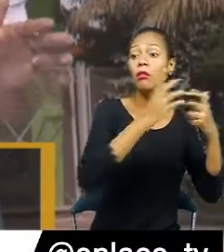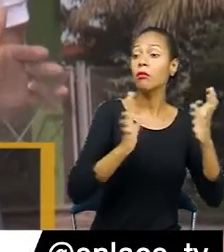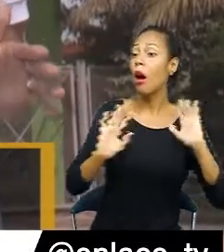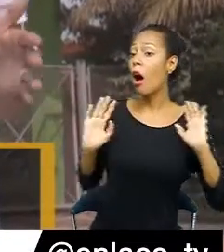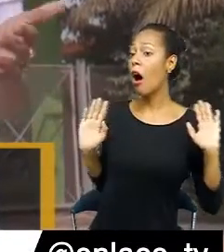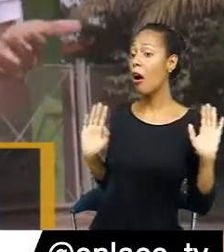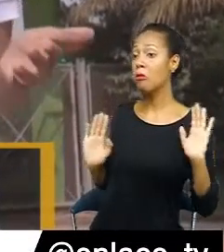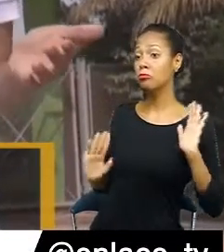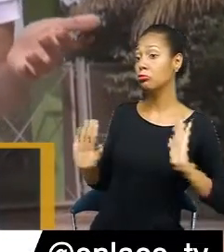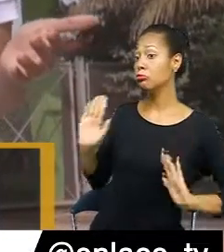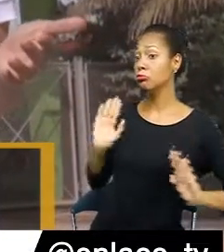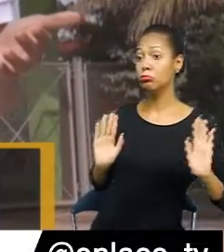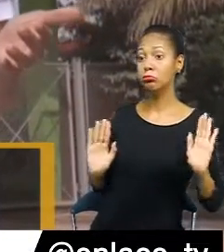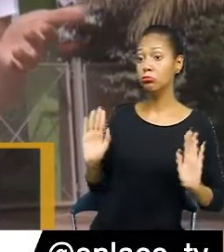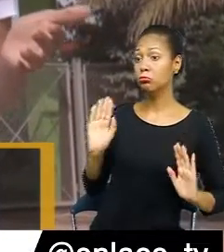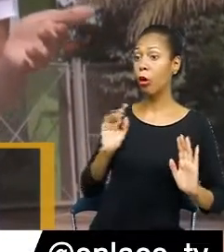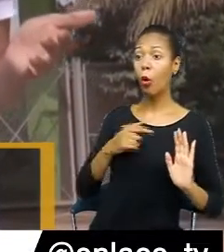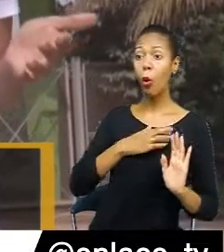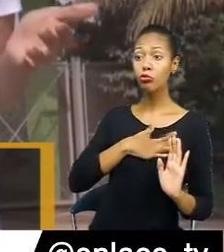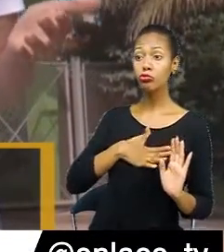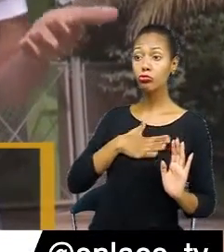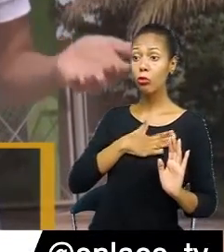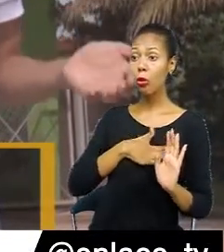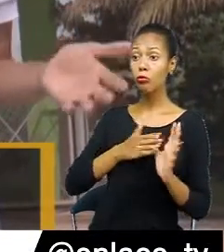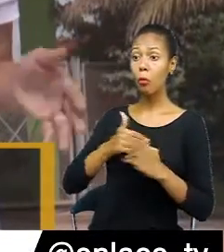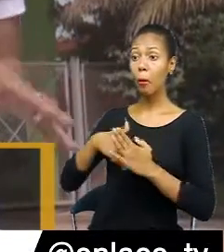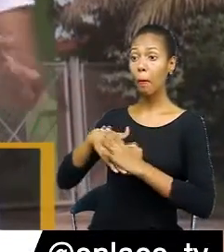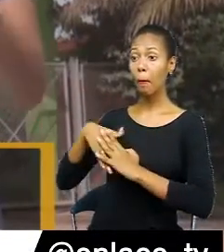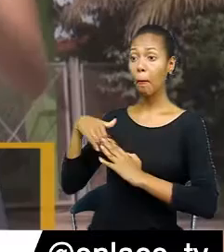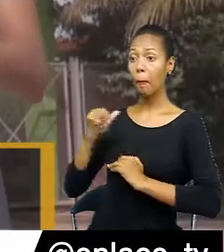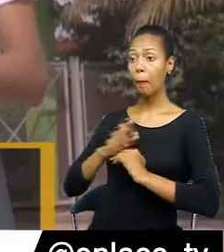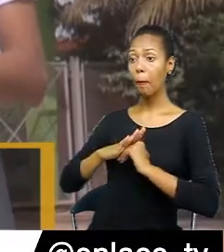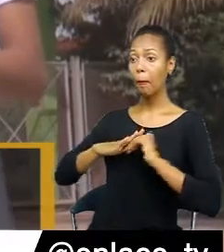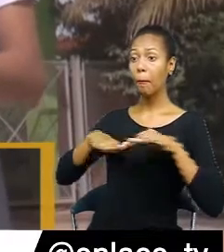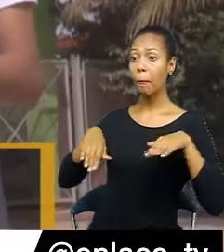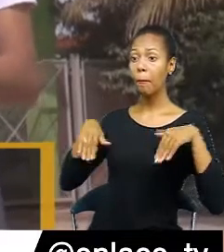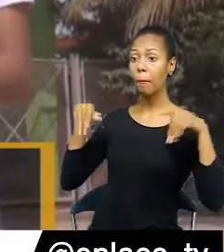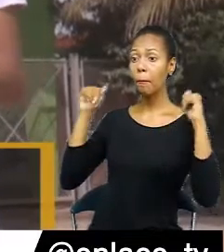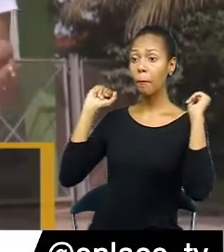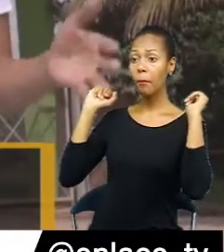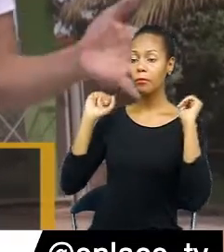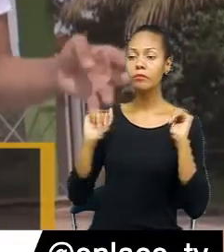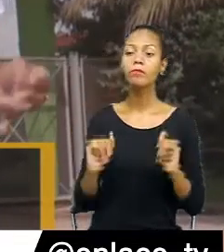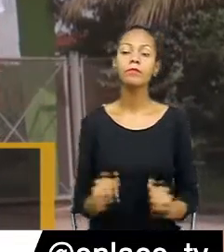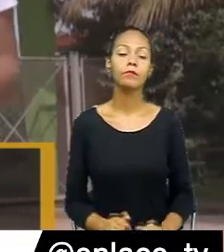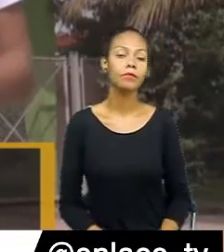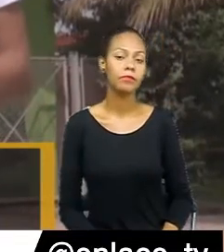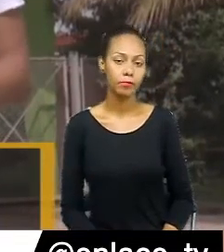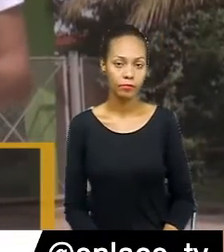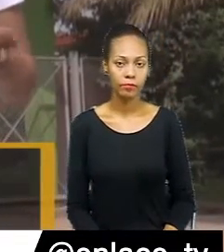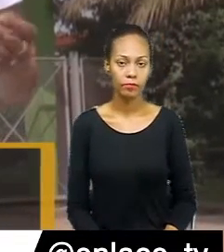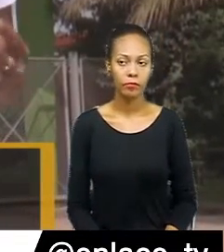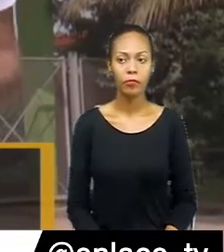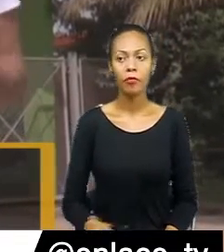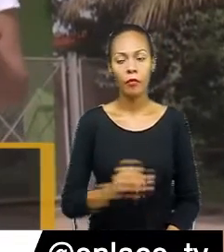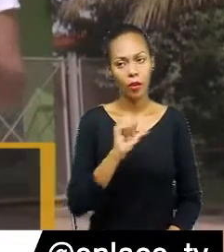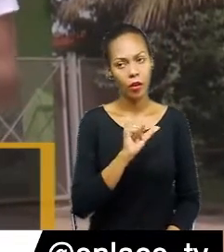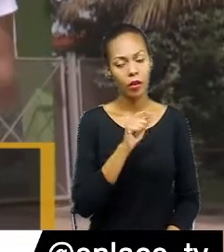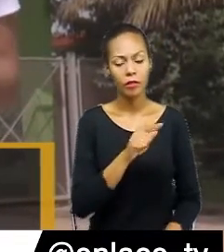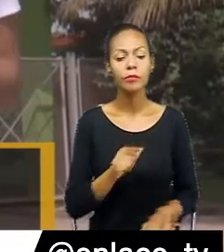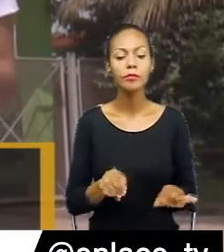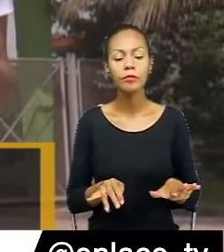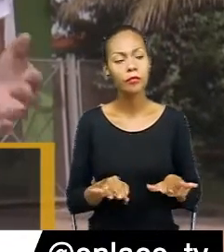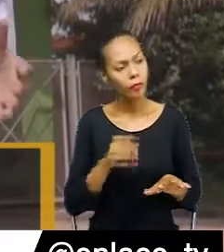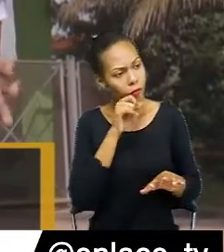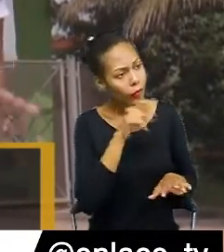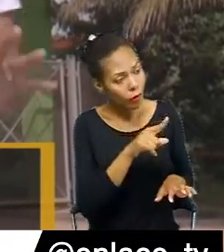Luz Oracá, quisimos conocer la versión del gerente Juan Carlos Reyes. Hablamos con con la recepcionista y nos menciona que hasta el momento no es posible porque se